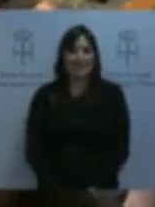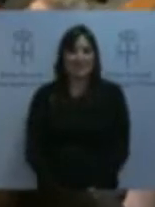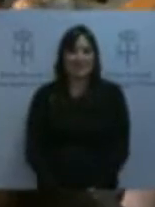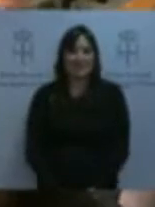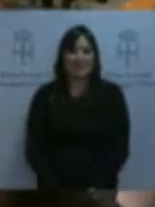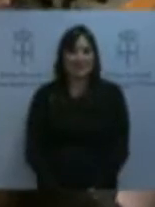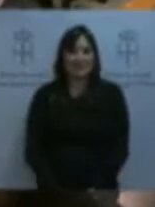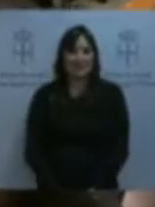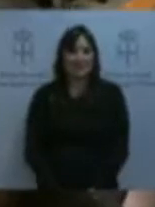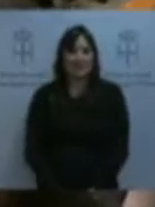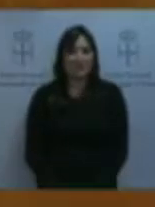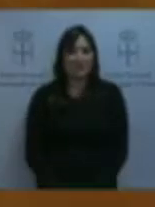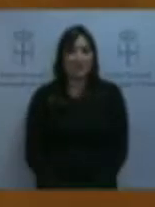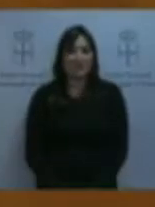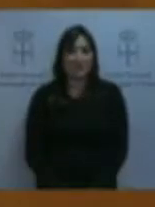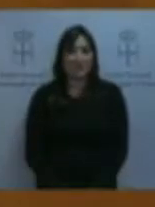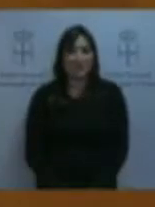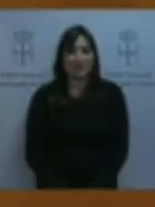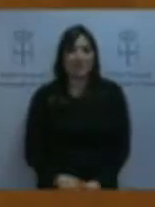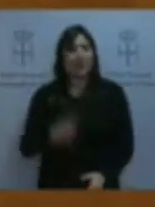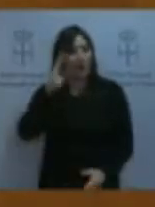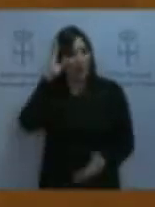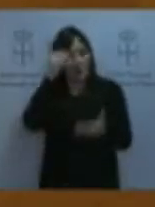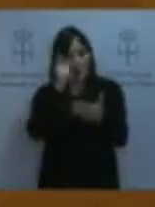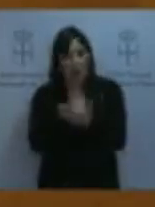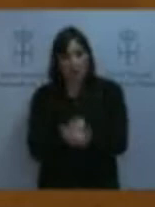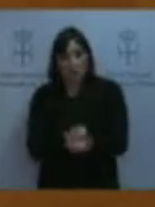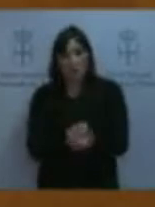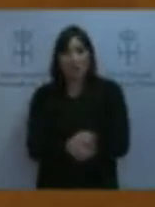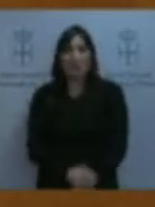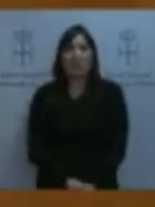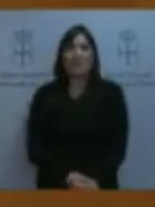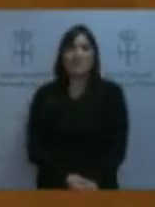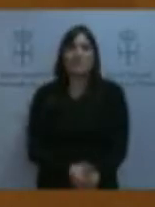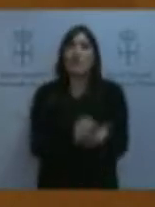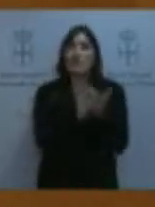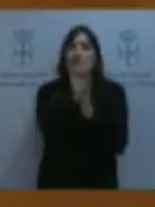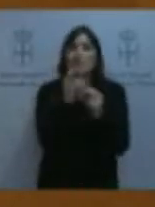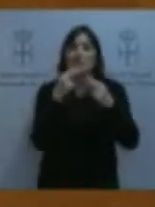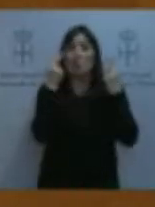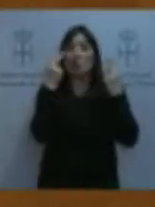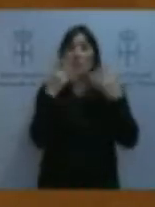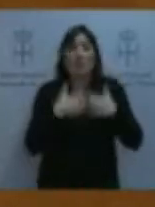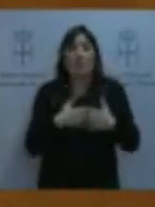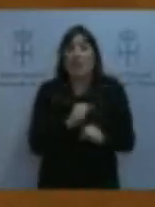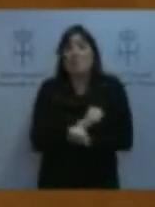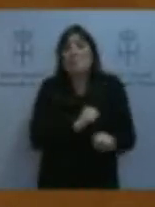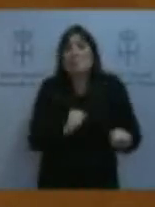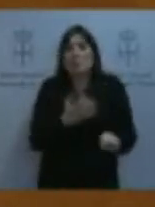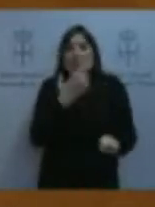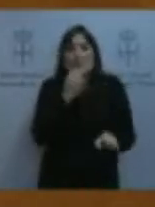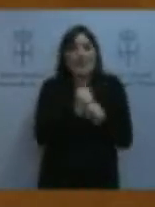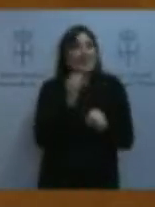Hola de nuevo. No sería posible el funcionamiento de los servicios públicos sin las trabajadoras y trabajadores públicos. La atención